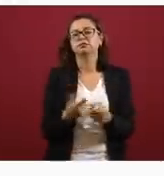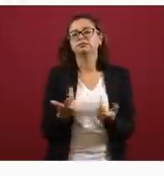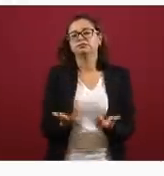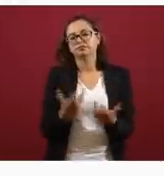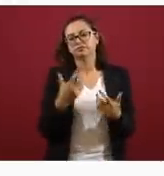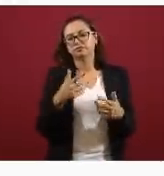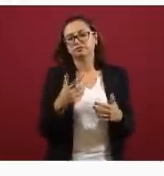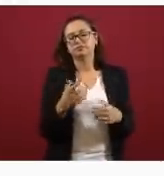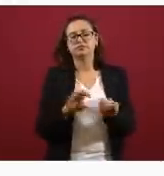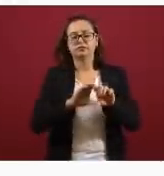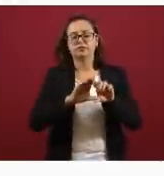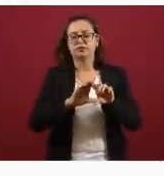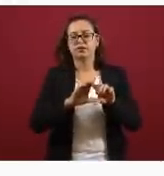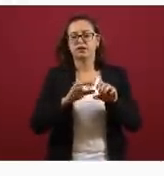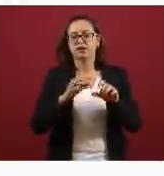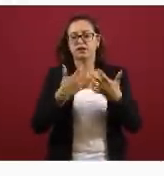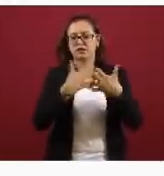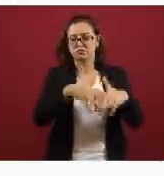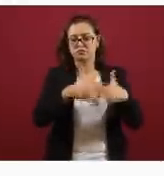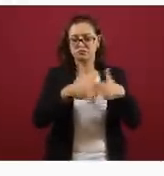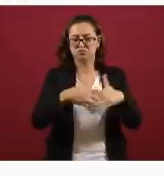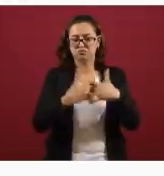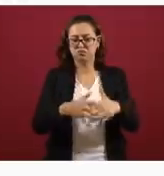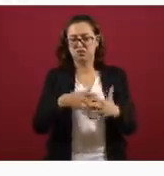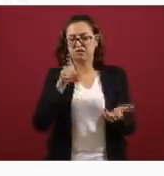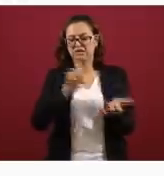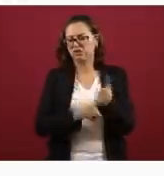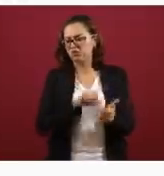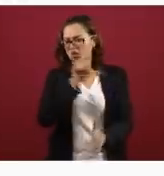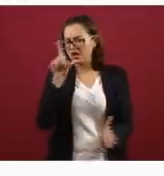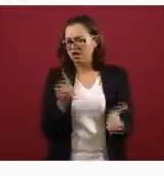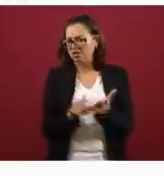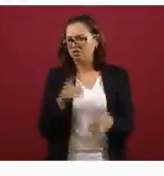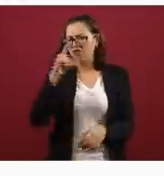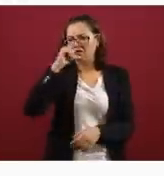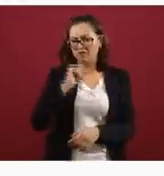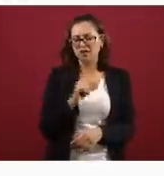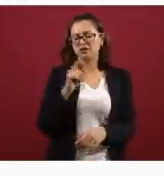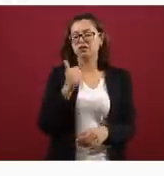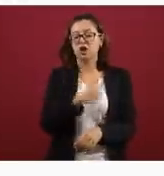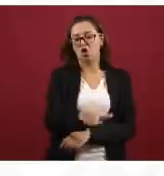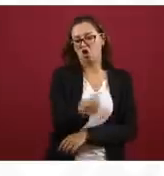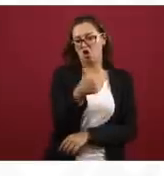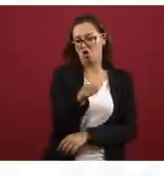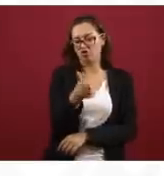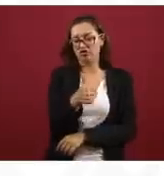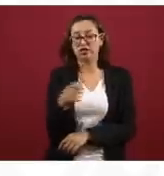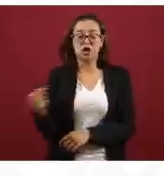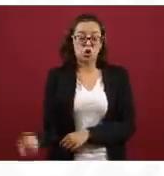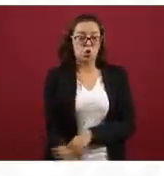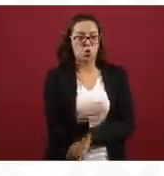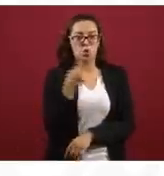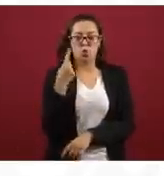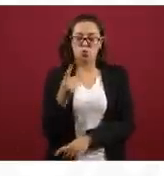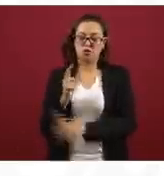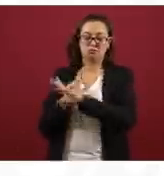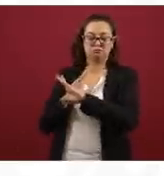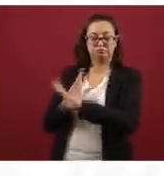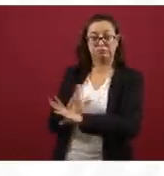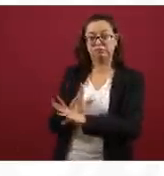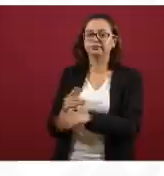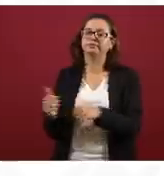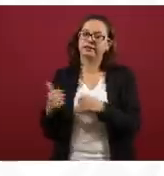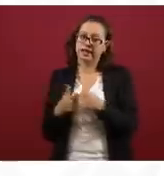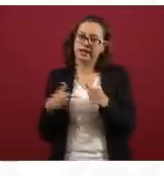presentaron problemas de no tener litros por litro. Y la que no se dejó verificar, que algo está escondiendo,